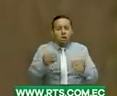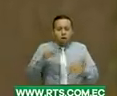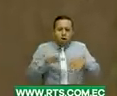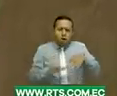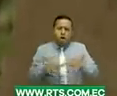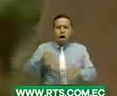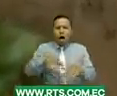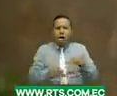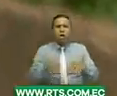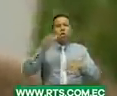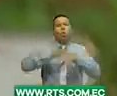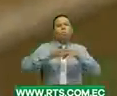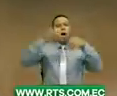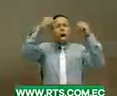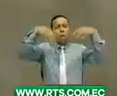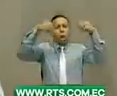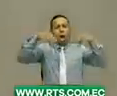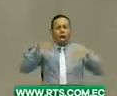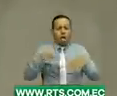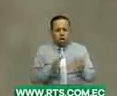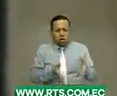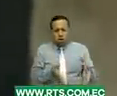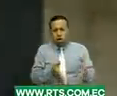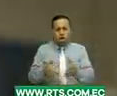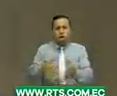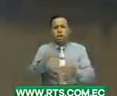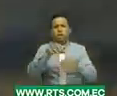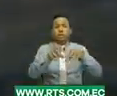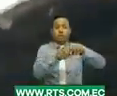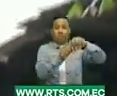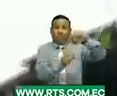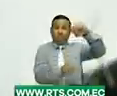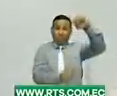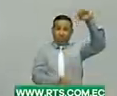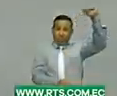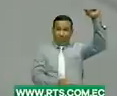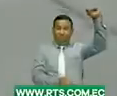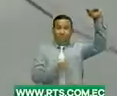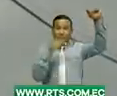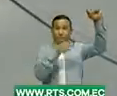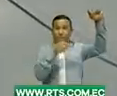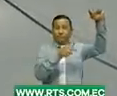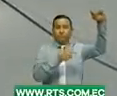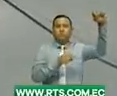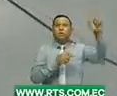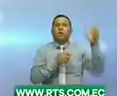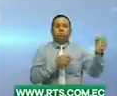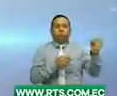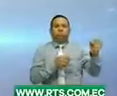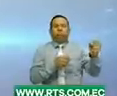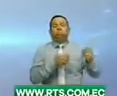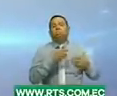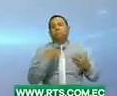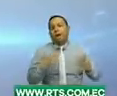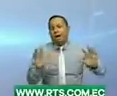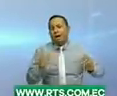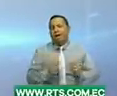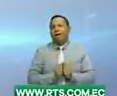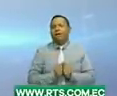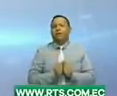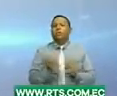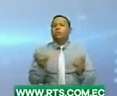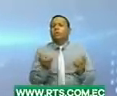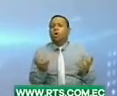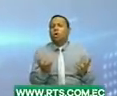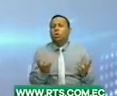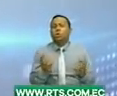lodo y lamentablemente el cable que sostiene al poste tiene corriente. Todo esto ocurrió